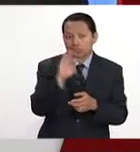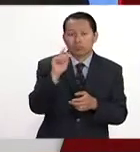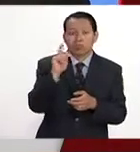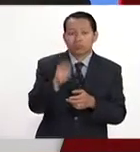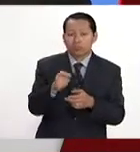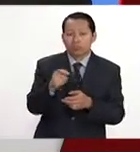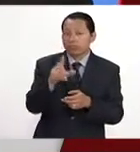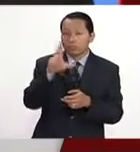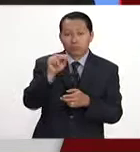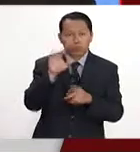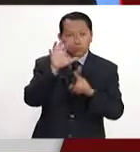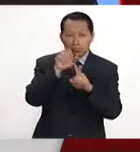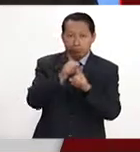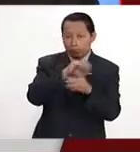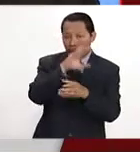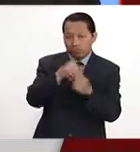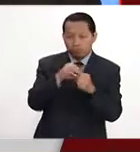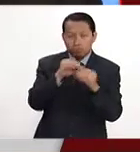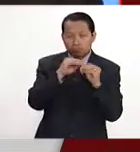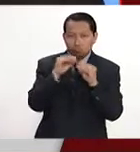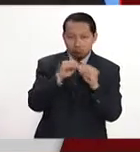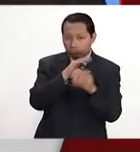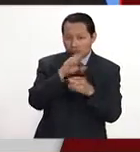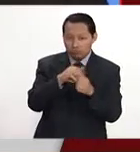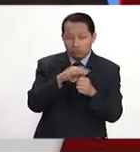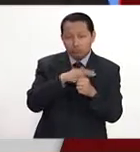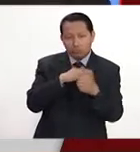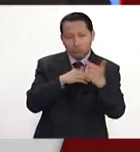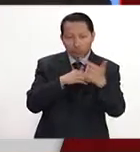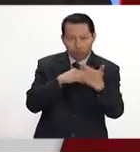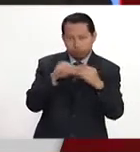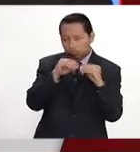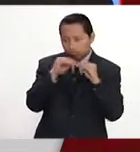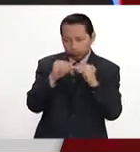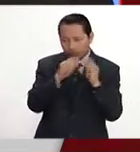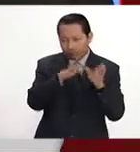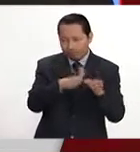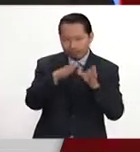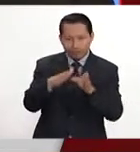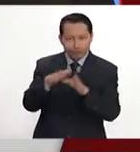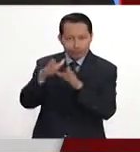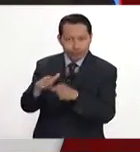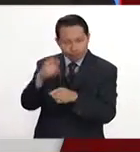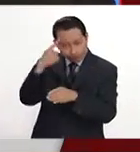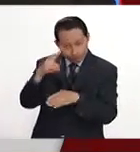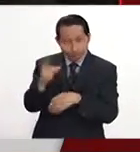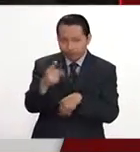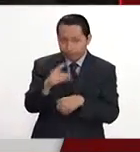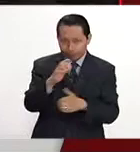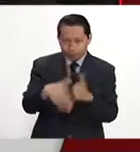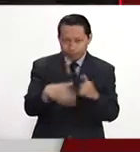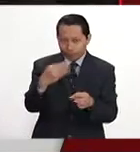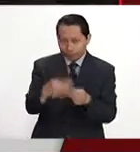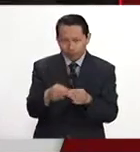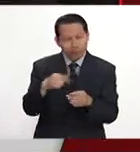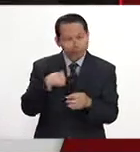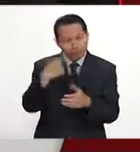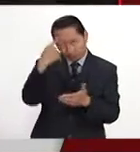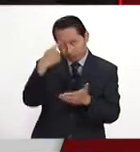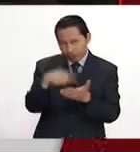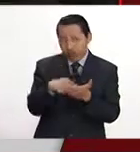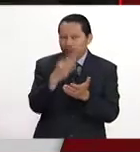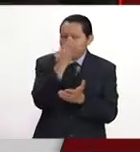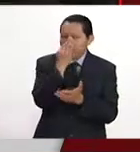no se logre negociar todo en las 7 rondas que se plantearon para acabar en diciembre. Creo que es un plazo muy